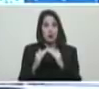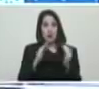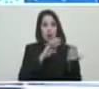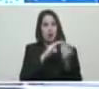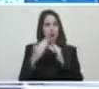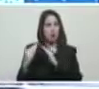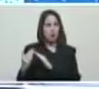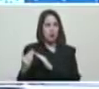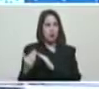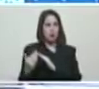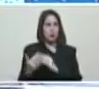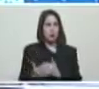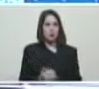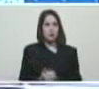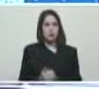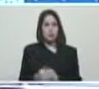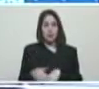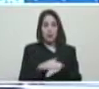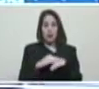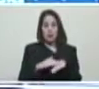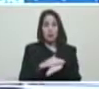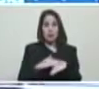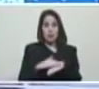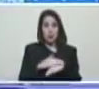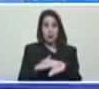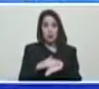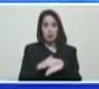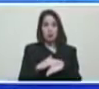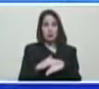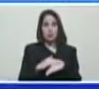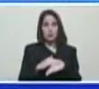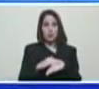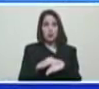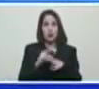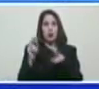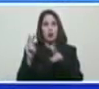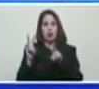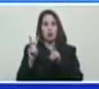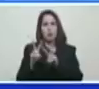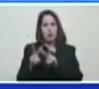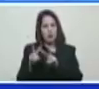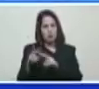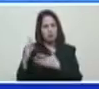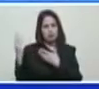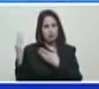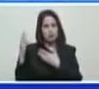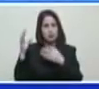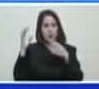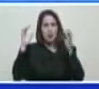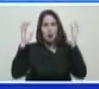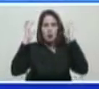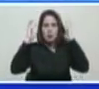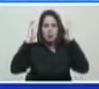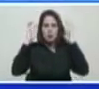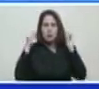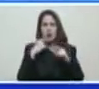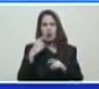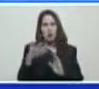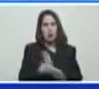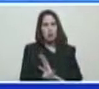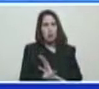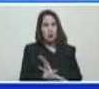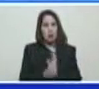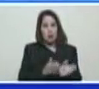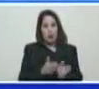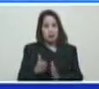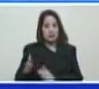profesor aristóbulo al ministro villarroel por el esfuerzo que se ha hecho de organizar los consejos